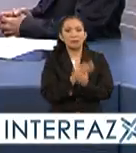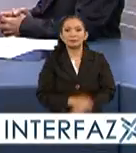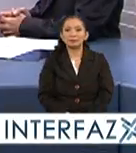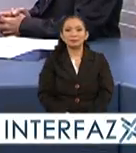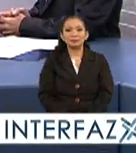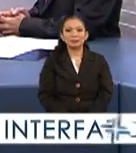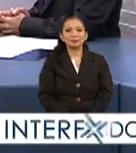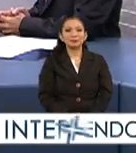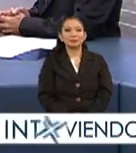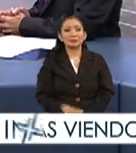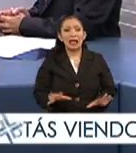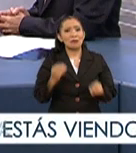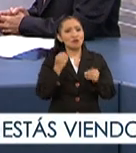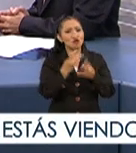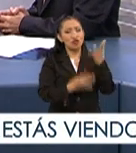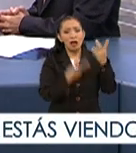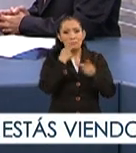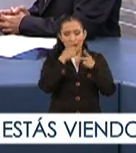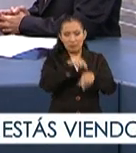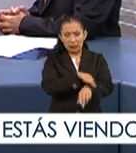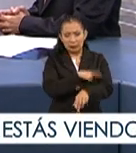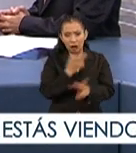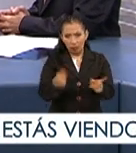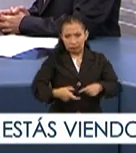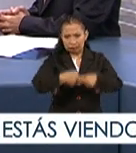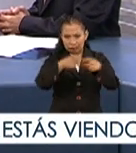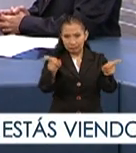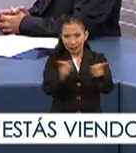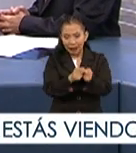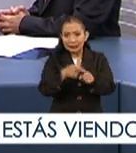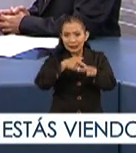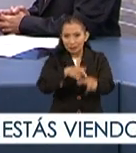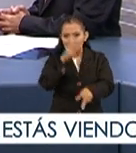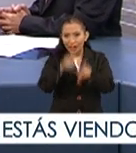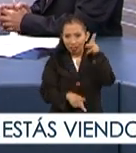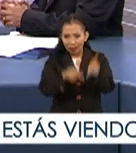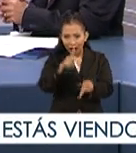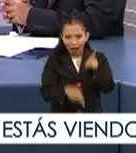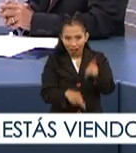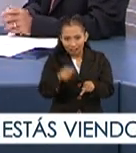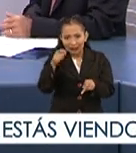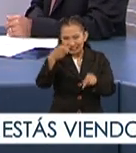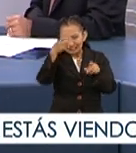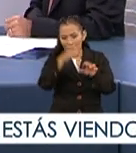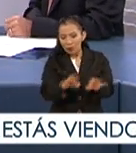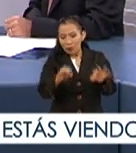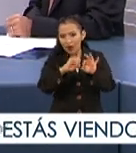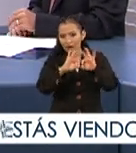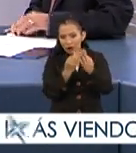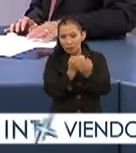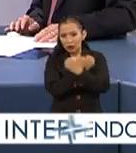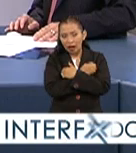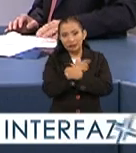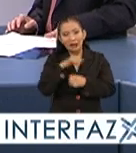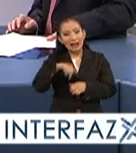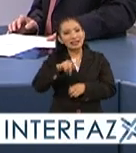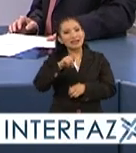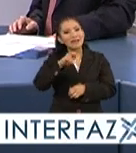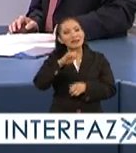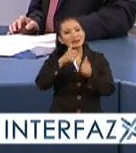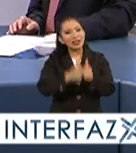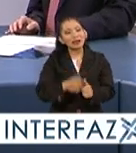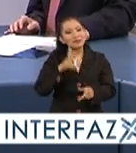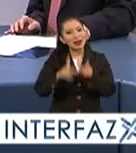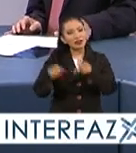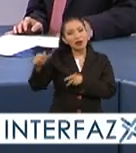curricular. Hay muchísimo que hablar. ¿Le parece si vamos a hacer una breve pausa y seguimos platicando sobre este nuevo modelo? Estamos en Interfaz, no se